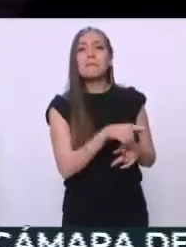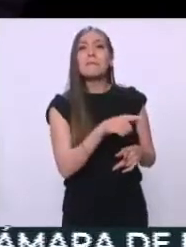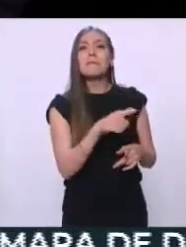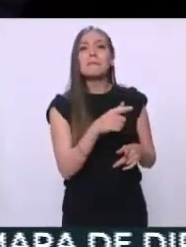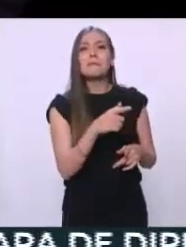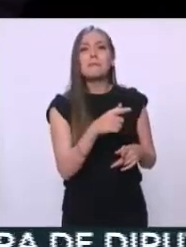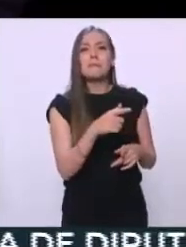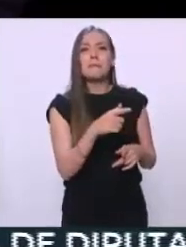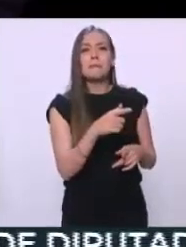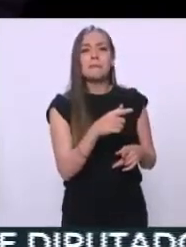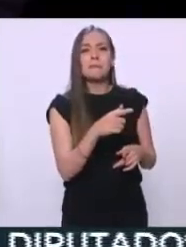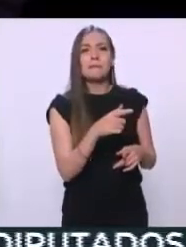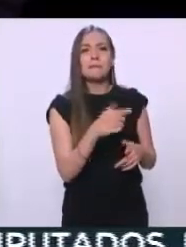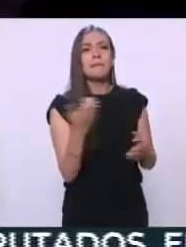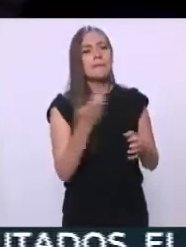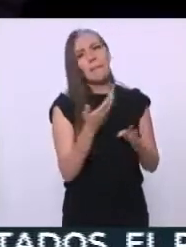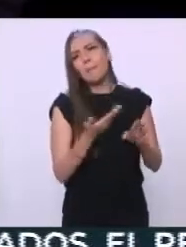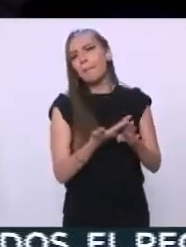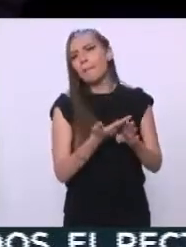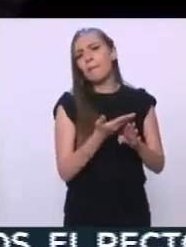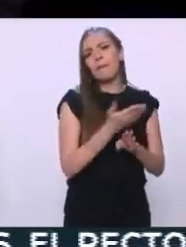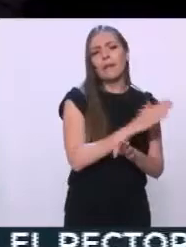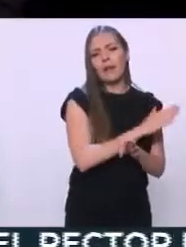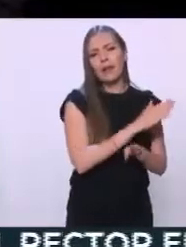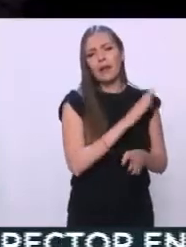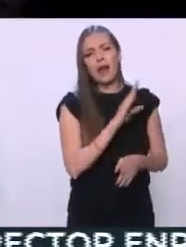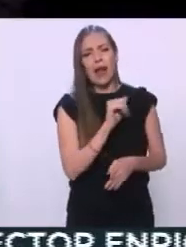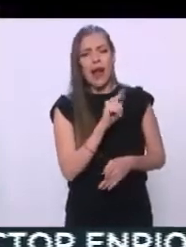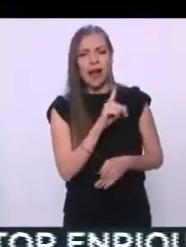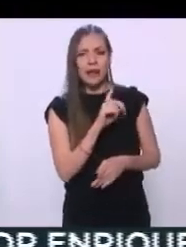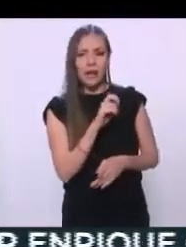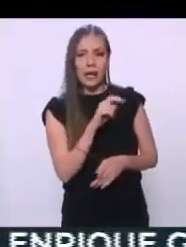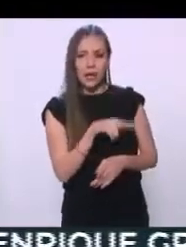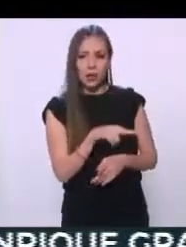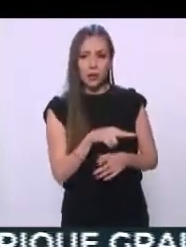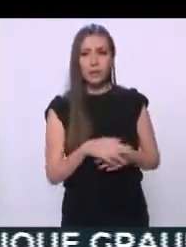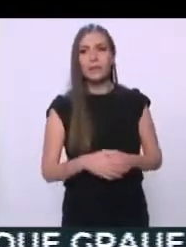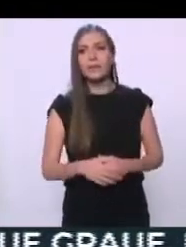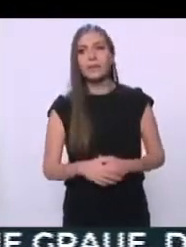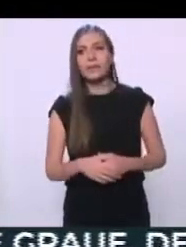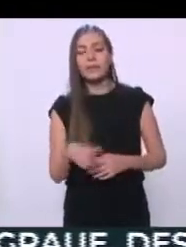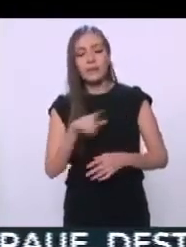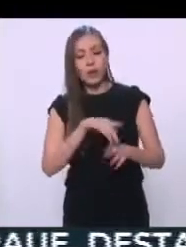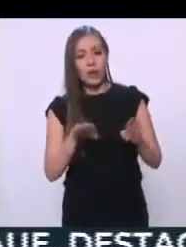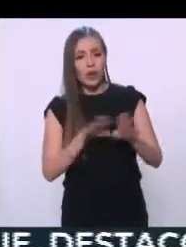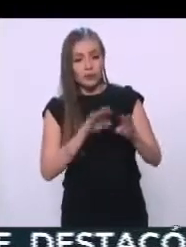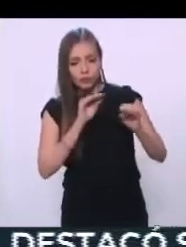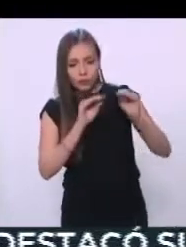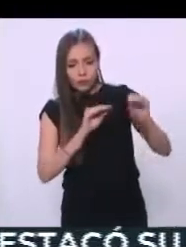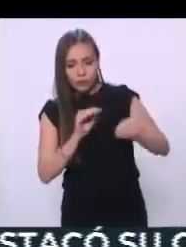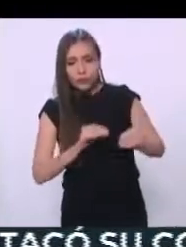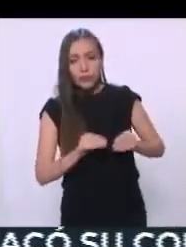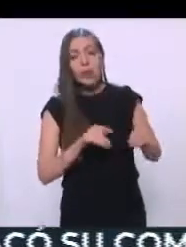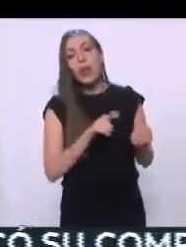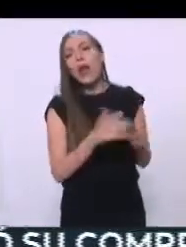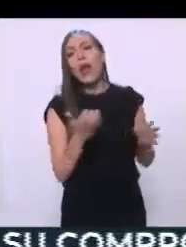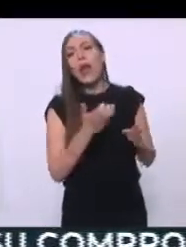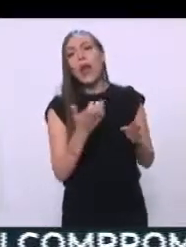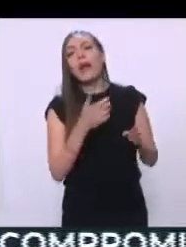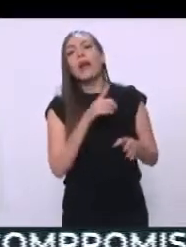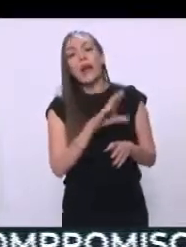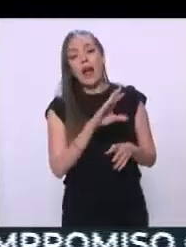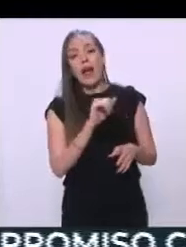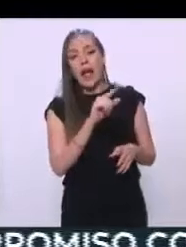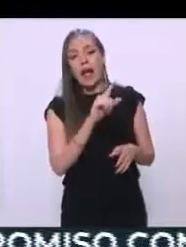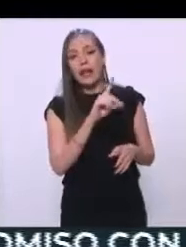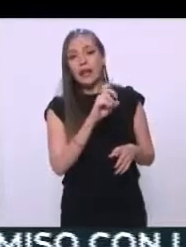gestionaron desde el sexenio de Calderón. Digamos que ya venían desde antes toda esta estructura paralela, pero es a partir del sexenio de Calderón que dan un